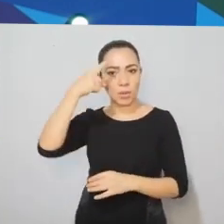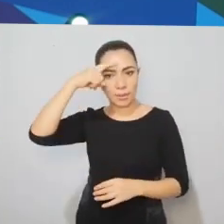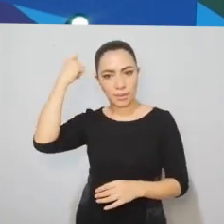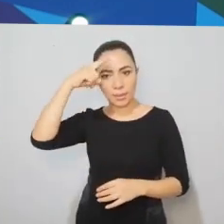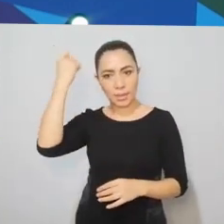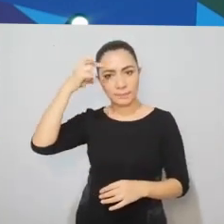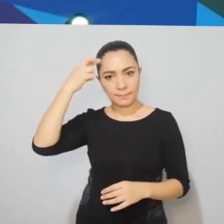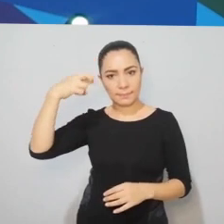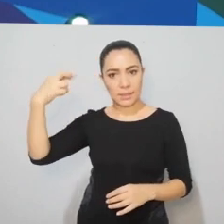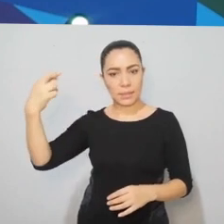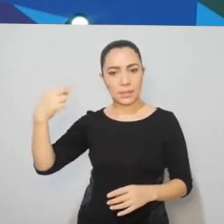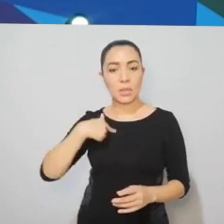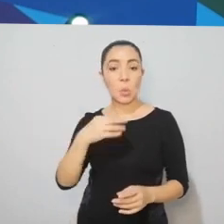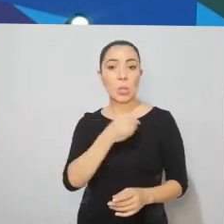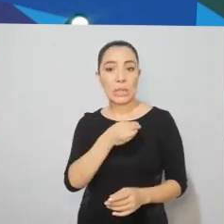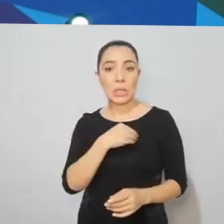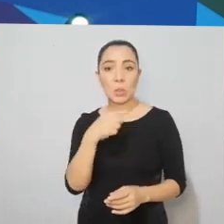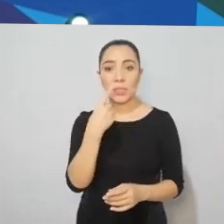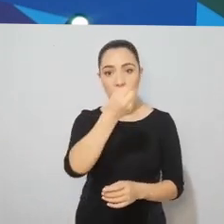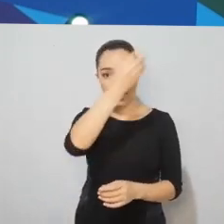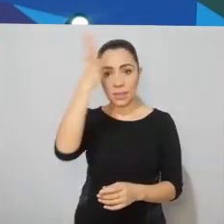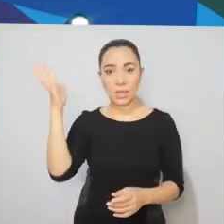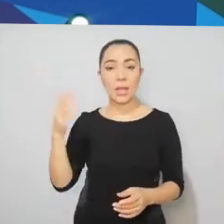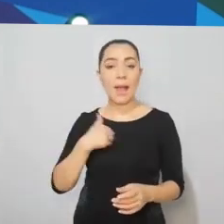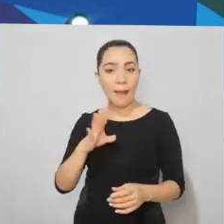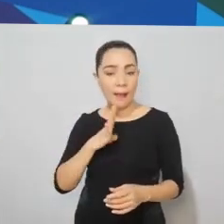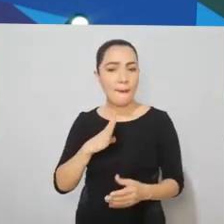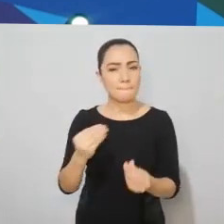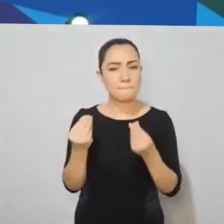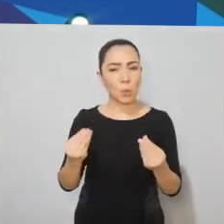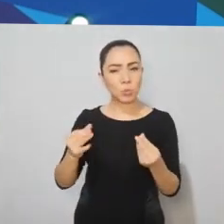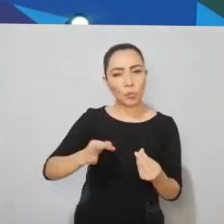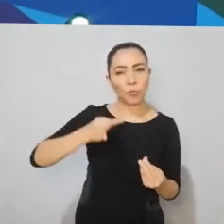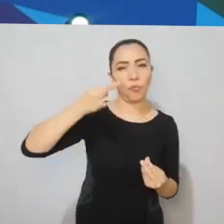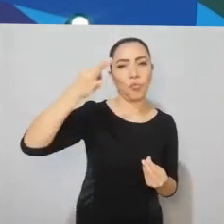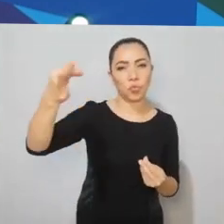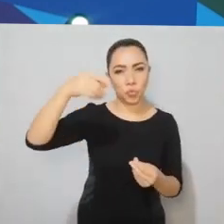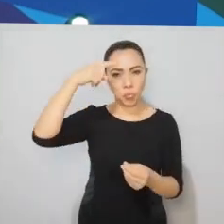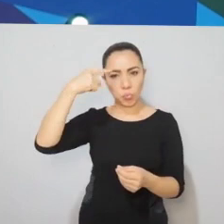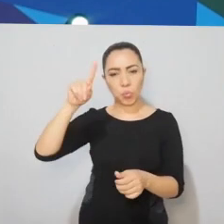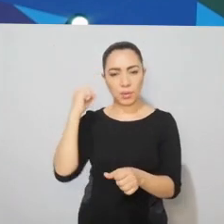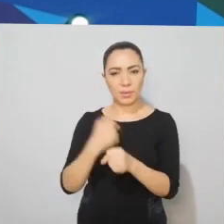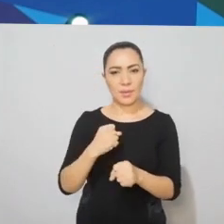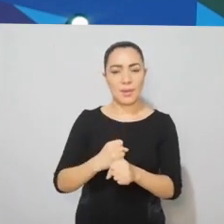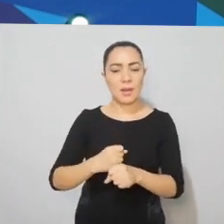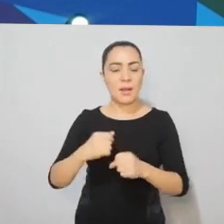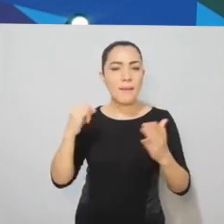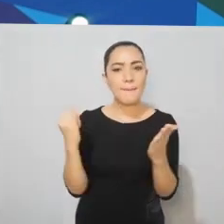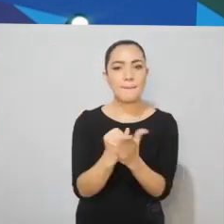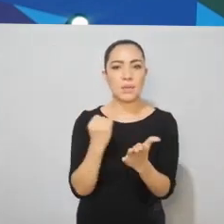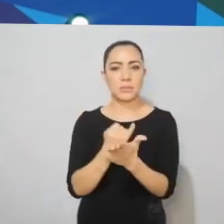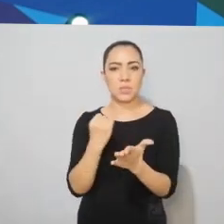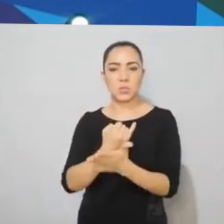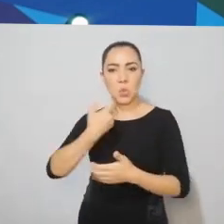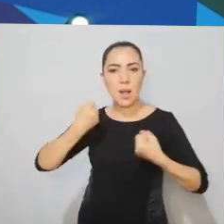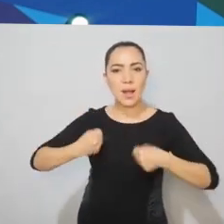quiero decirles que hay mucho camino por recorrer, y no digamos en cuanto a investigación y